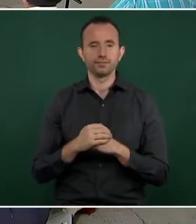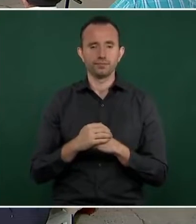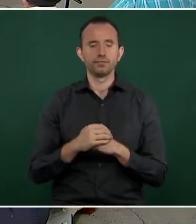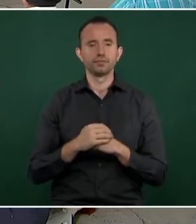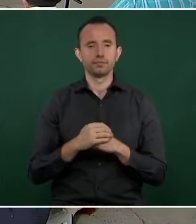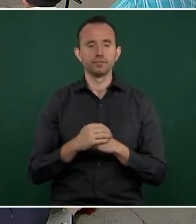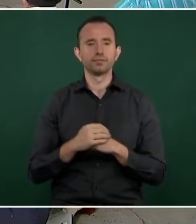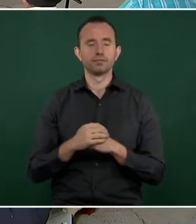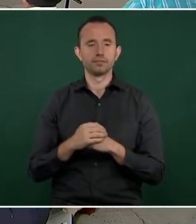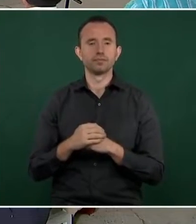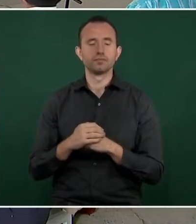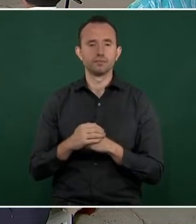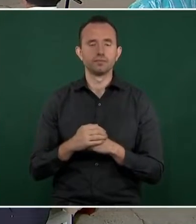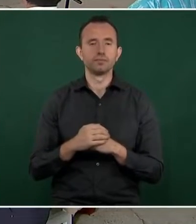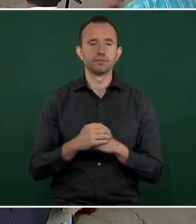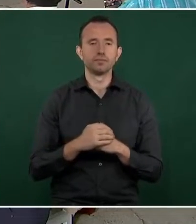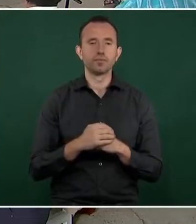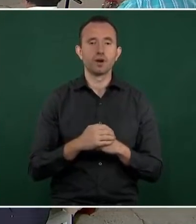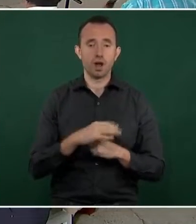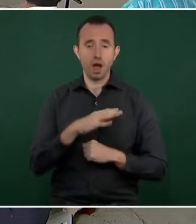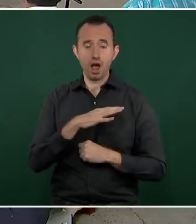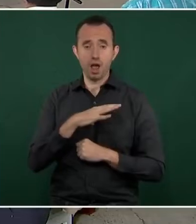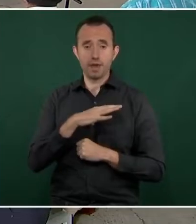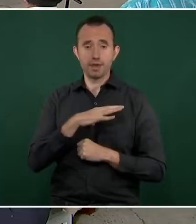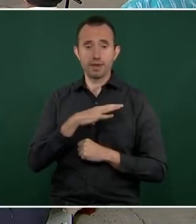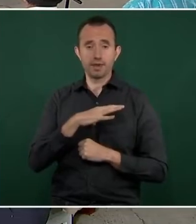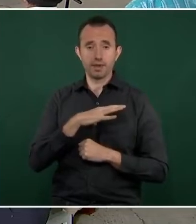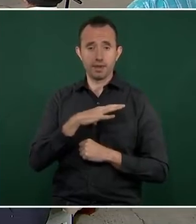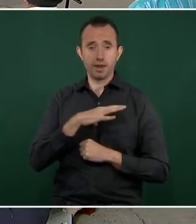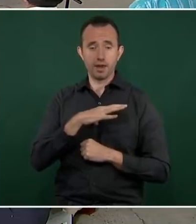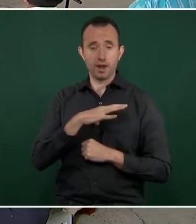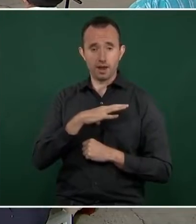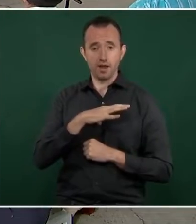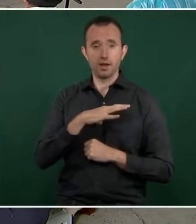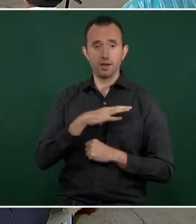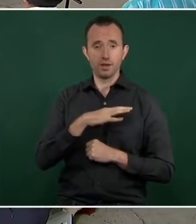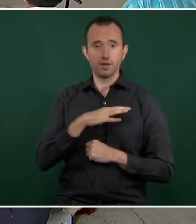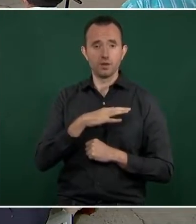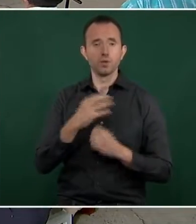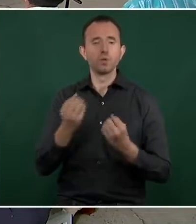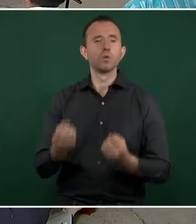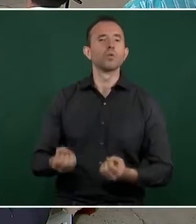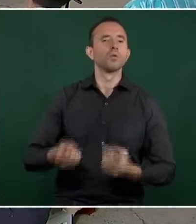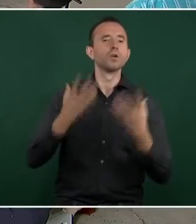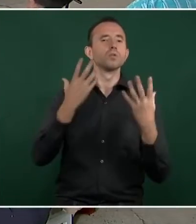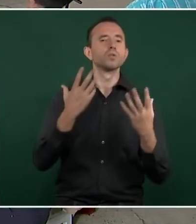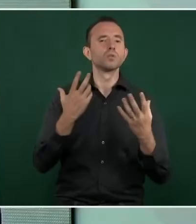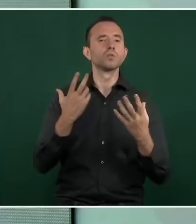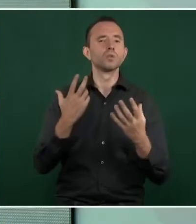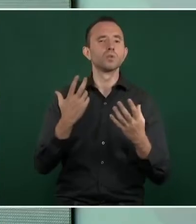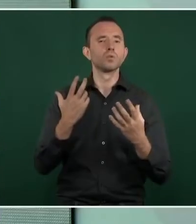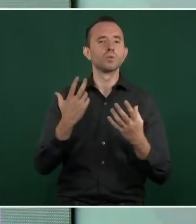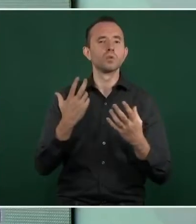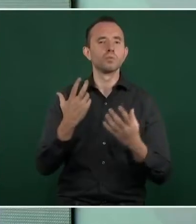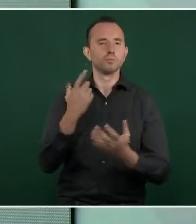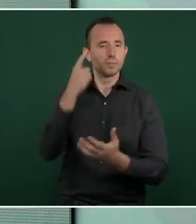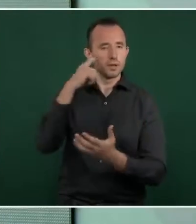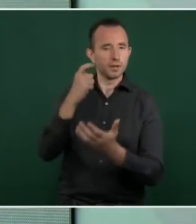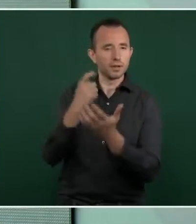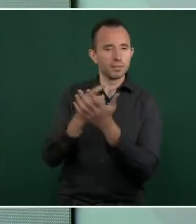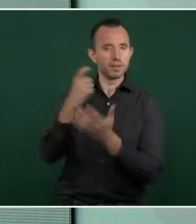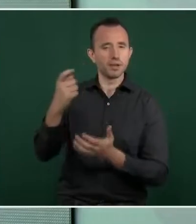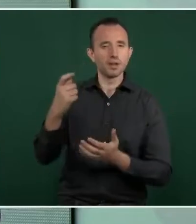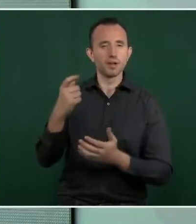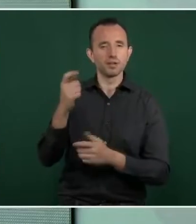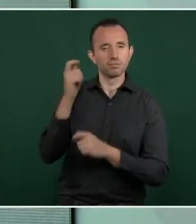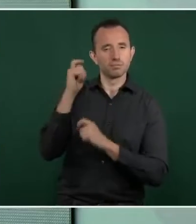Está reservada una cantidad de la cuota de pesca de atún para